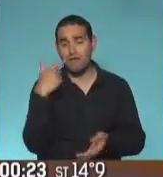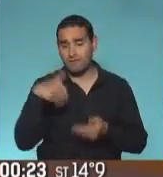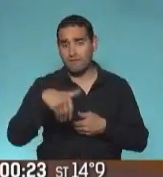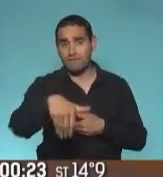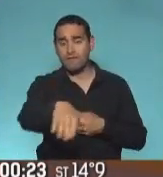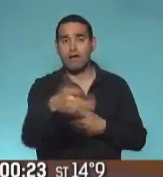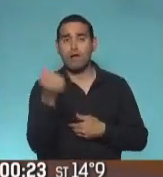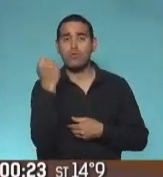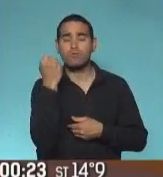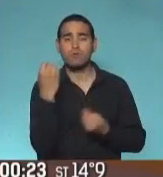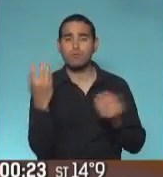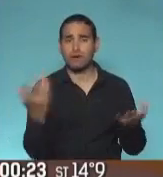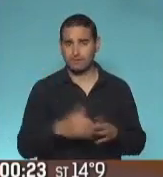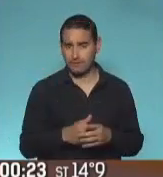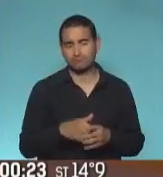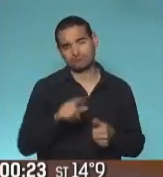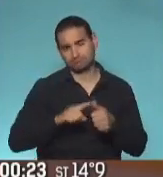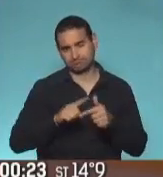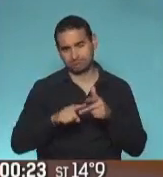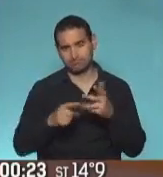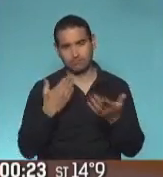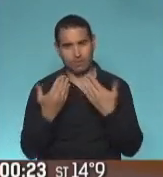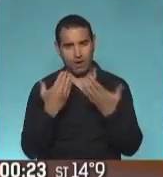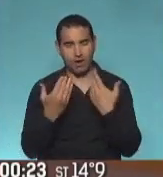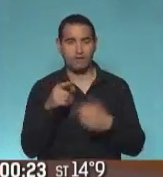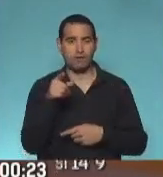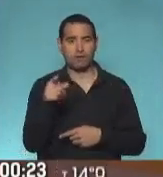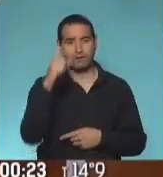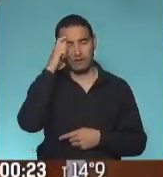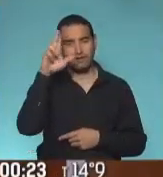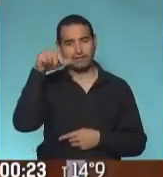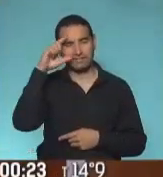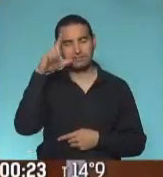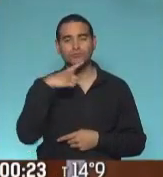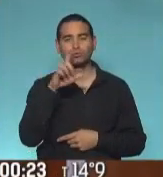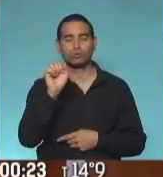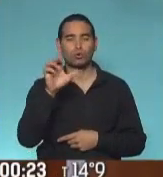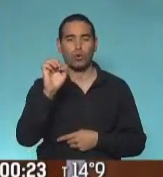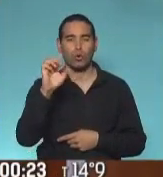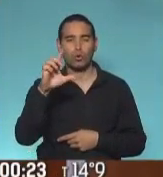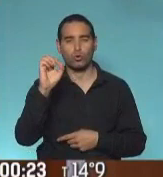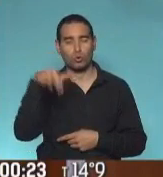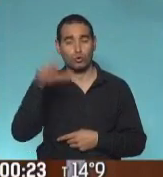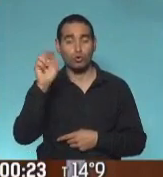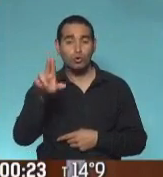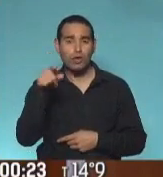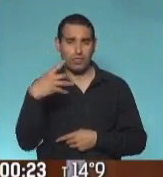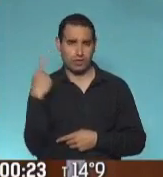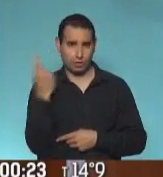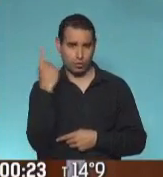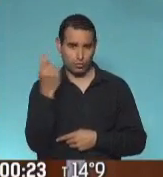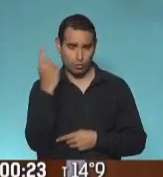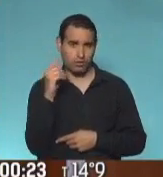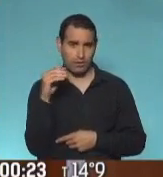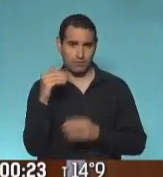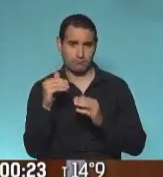pasar con la economía? De todo esto vamos a hablar con Ernesto O'Connor, que es el director de la